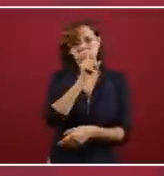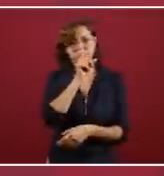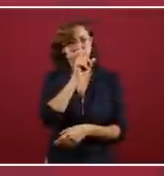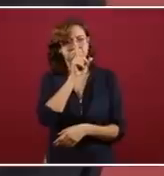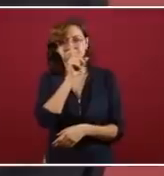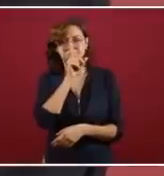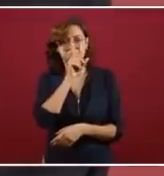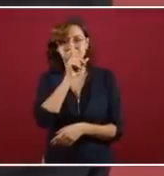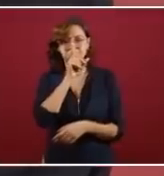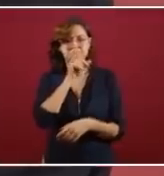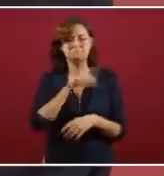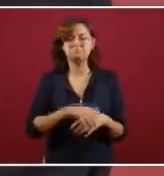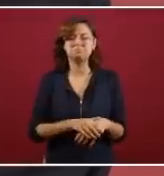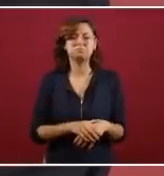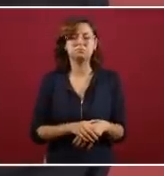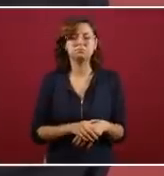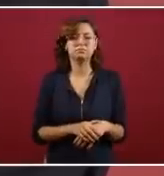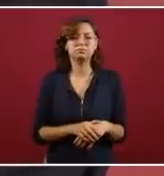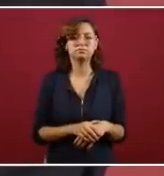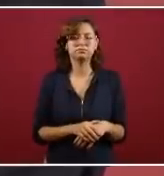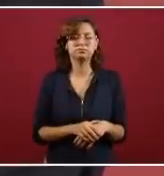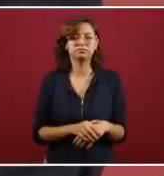No debemos nosotros